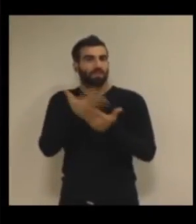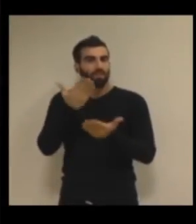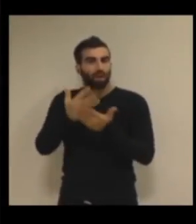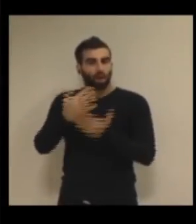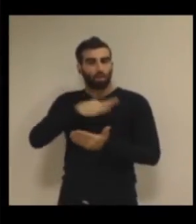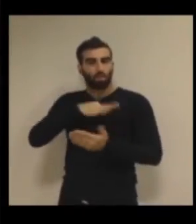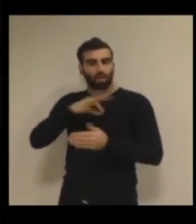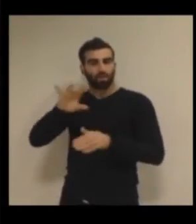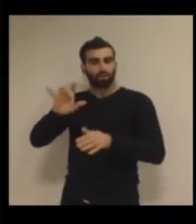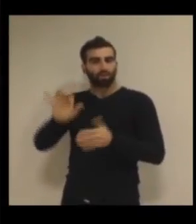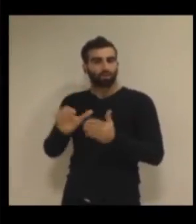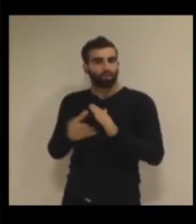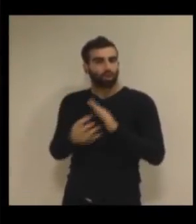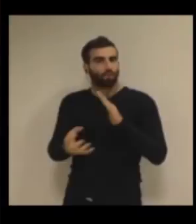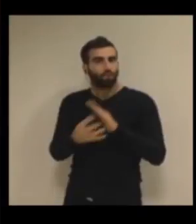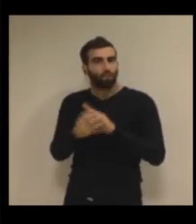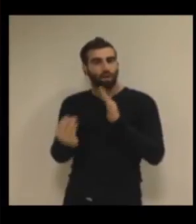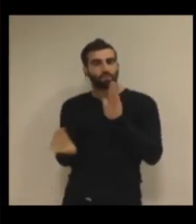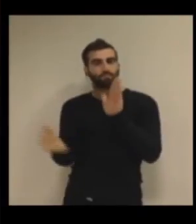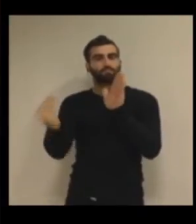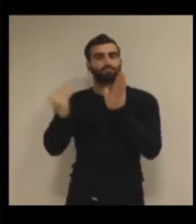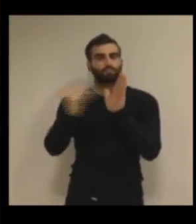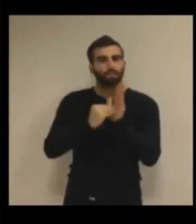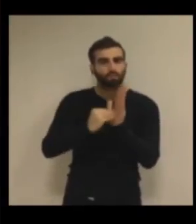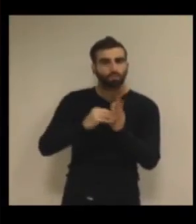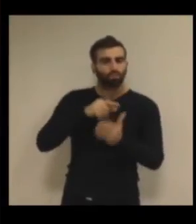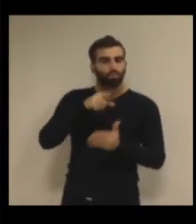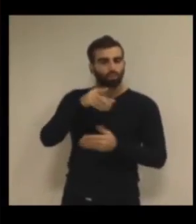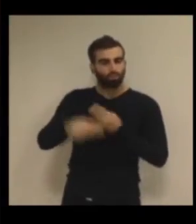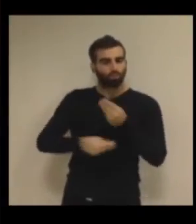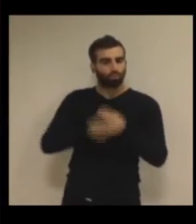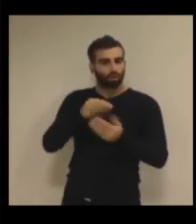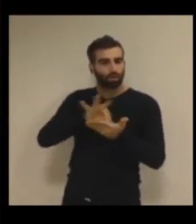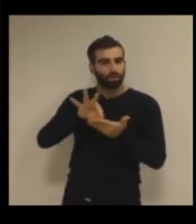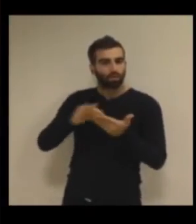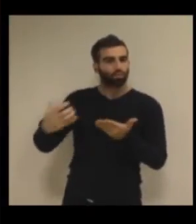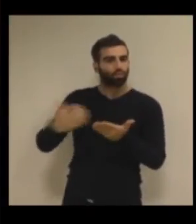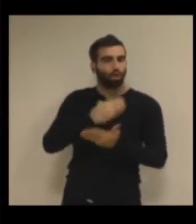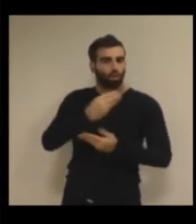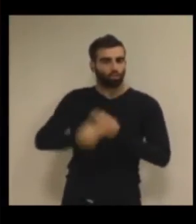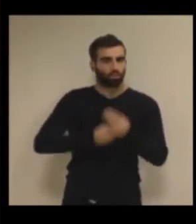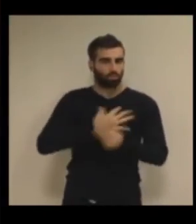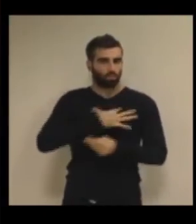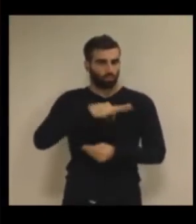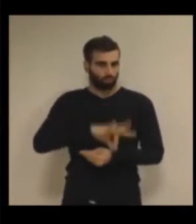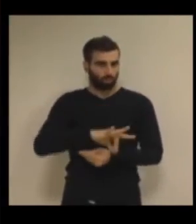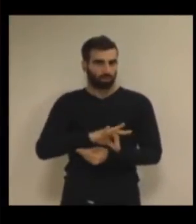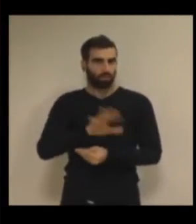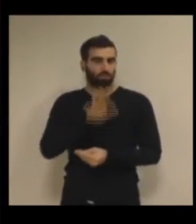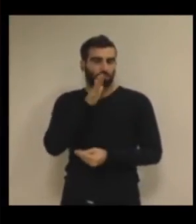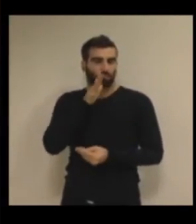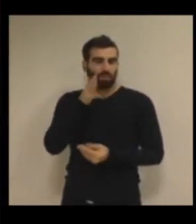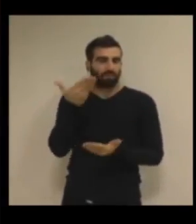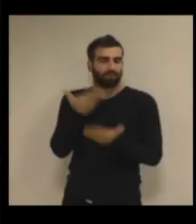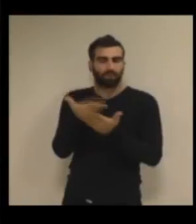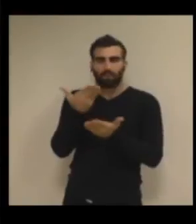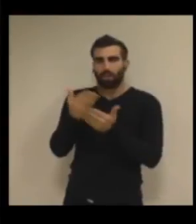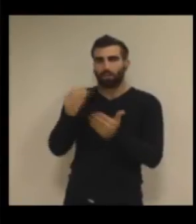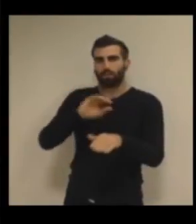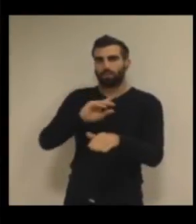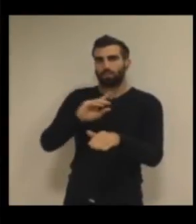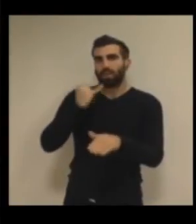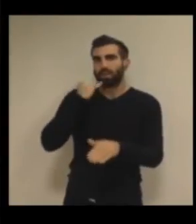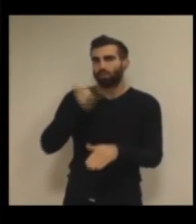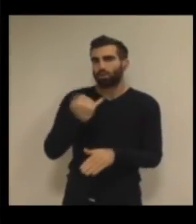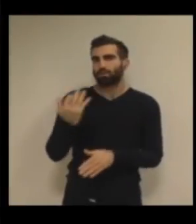terminal y desde allí sí que puedes utilizar los servicios telemáticos que requieren certificación electrónica. Para el resto de servicios no hay